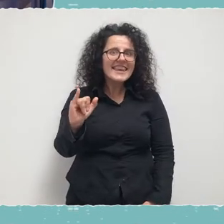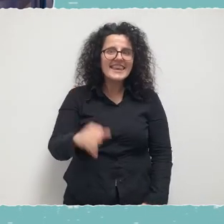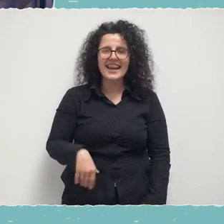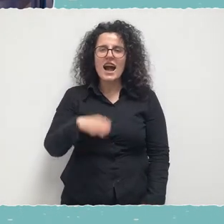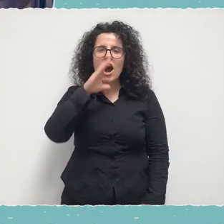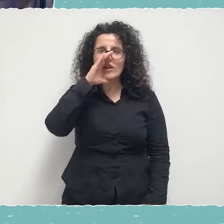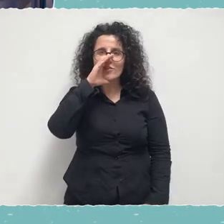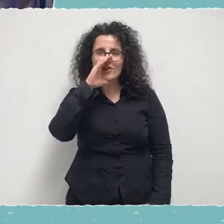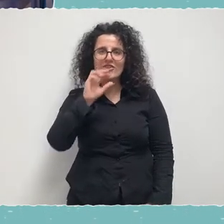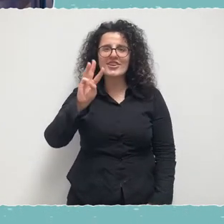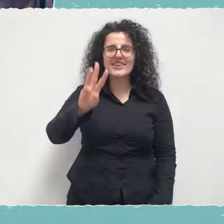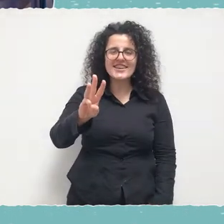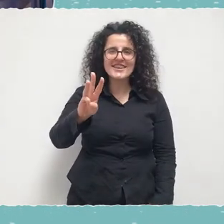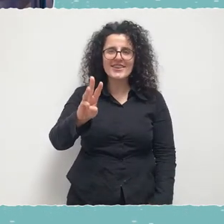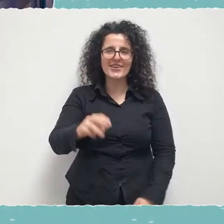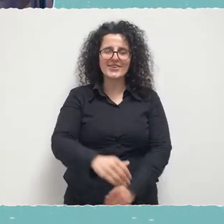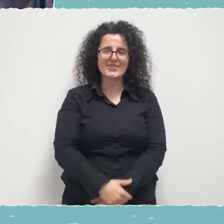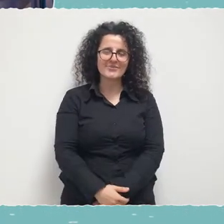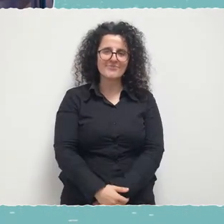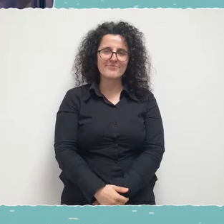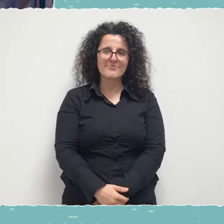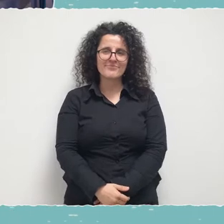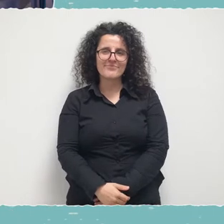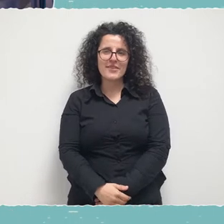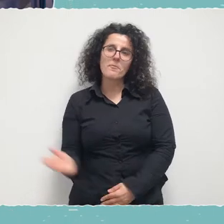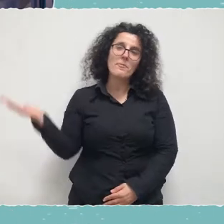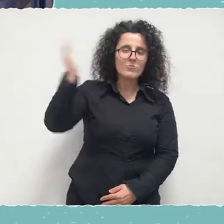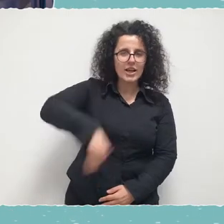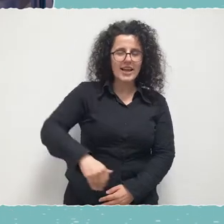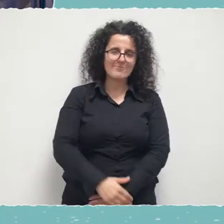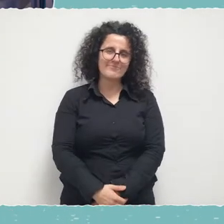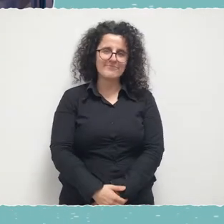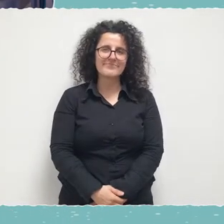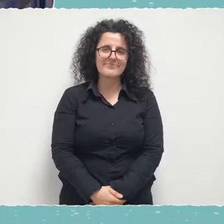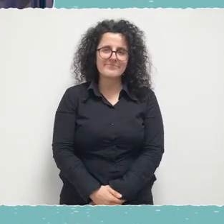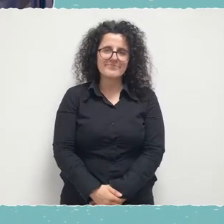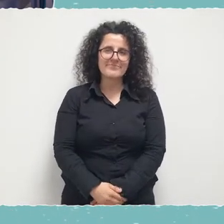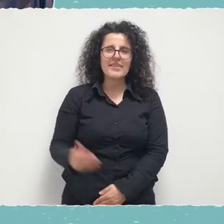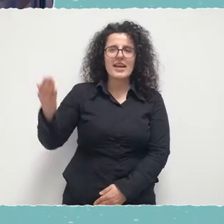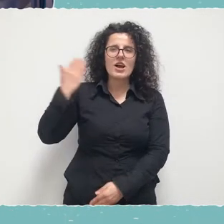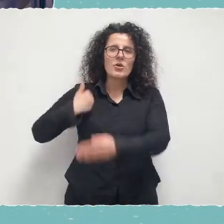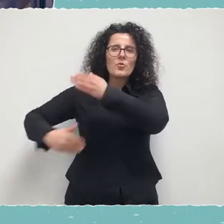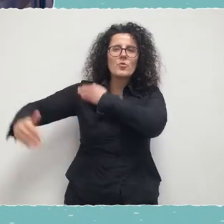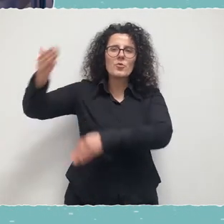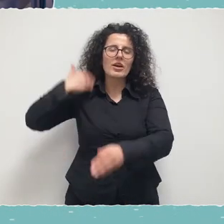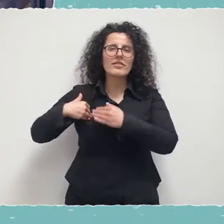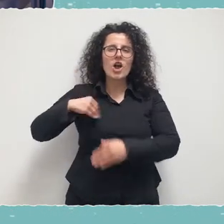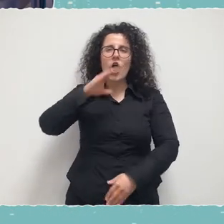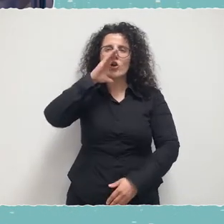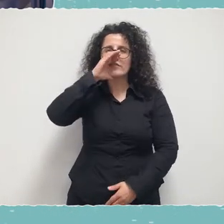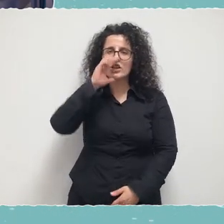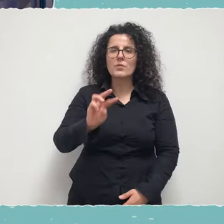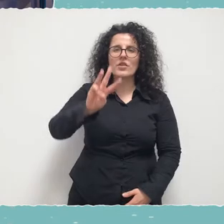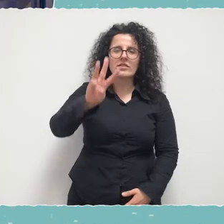Sí, os tres porquiños. Imos alá. Era unha